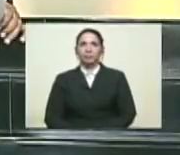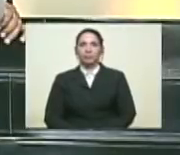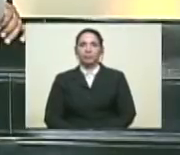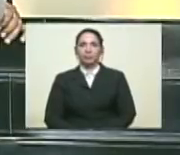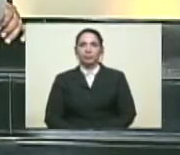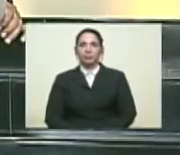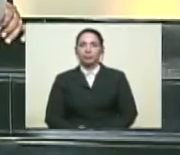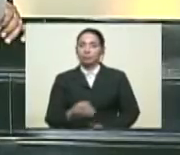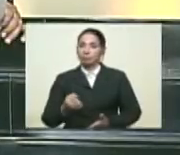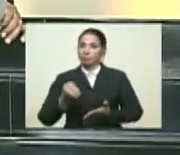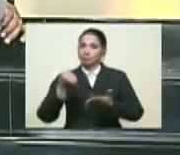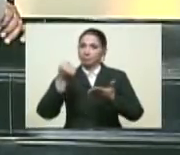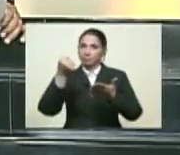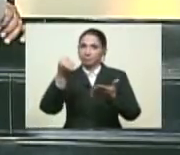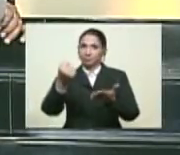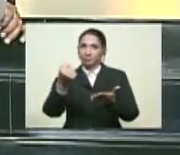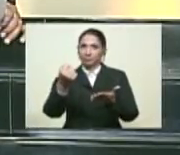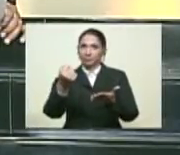galardonados,